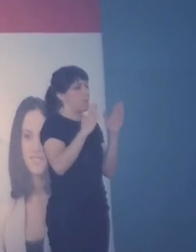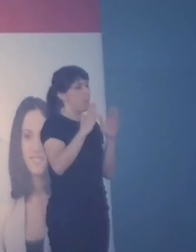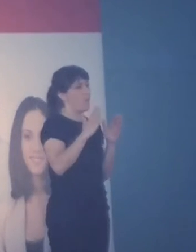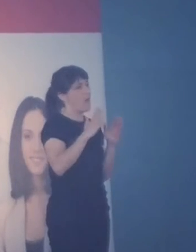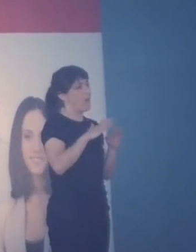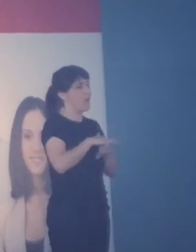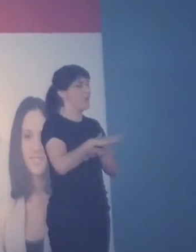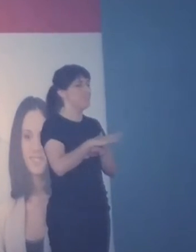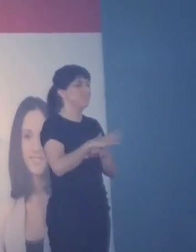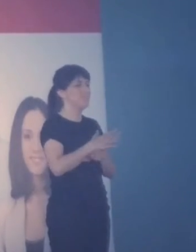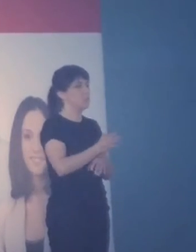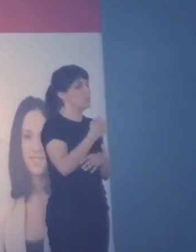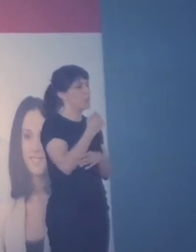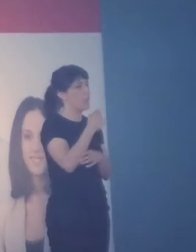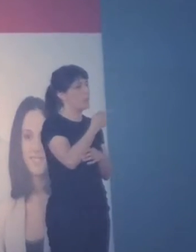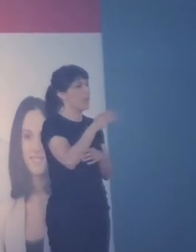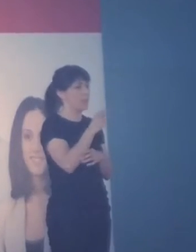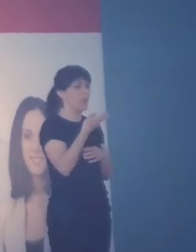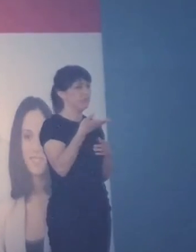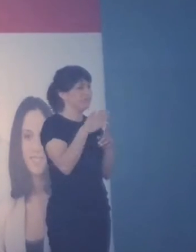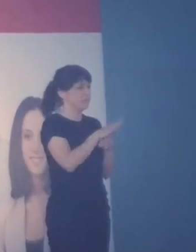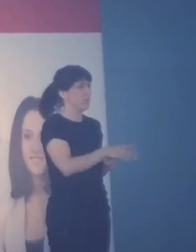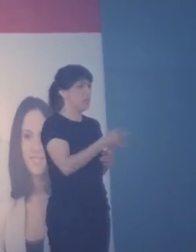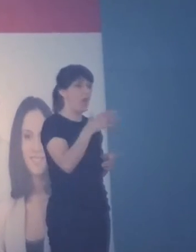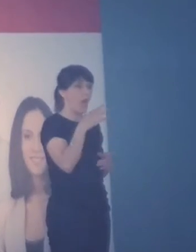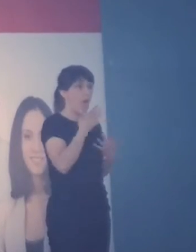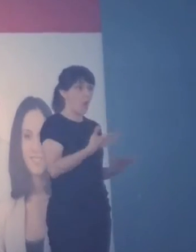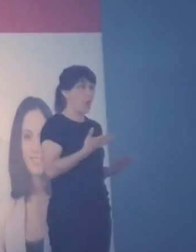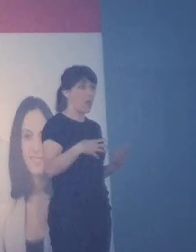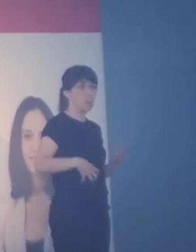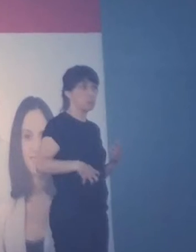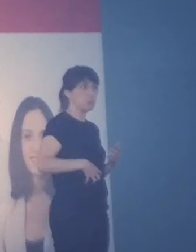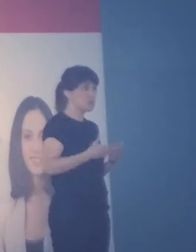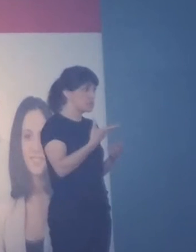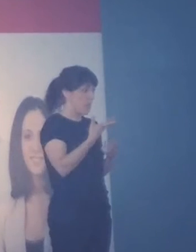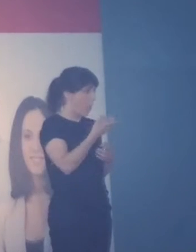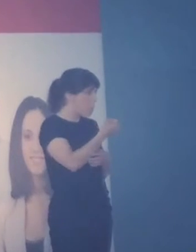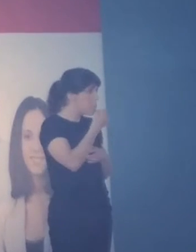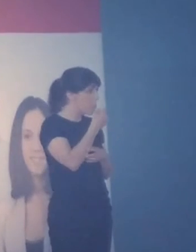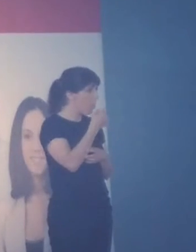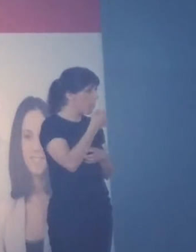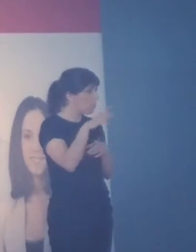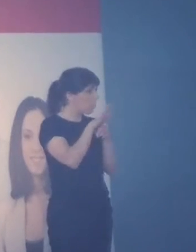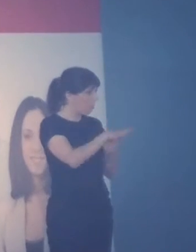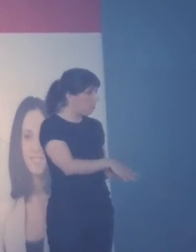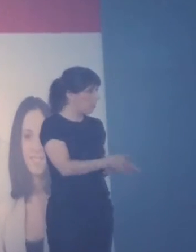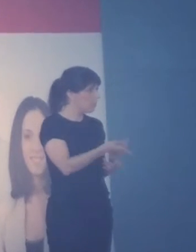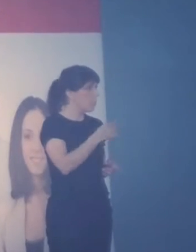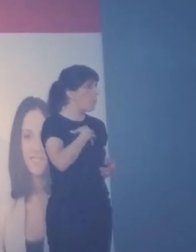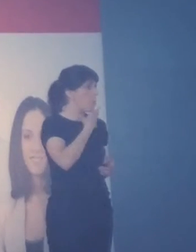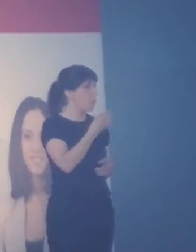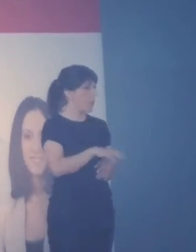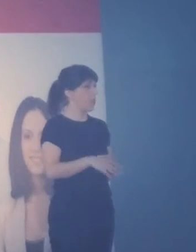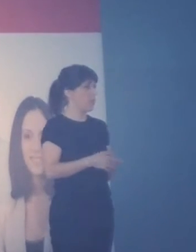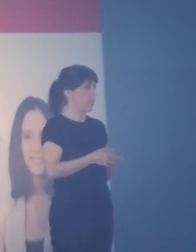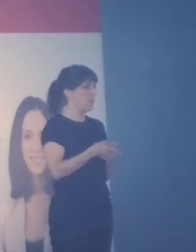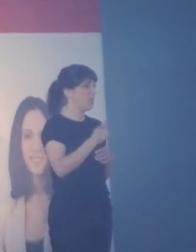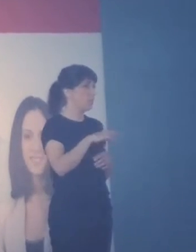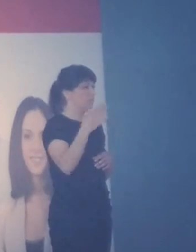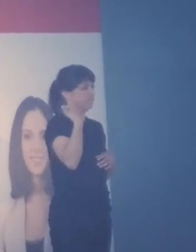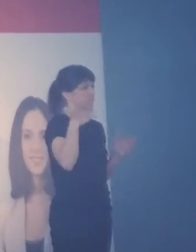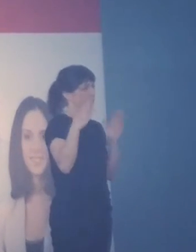porque non vai a caer o actual Imperio da Burguesía. É posible. Desgraciadamente tamén caeu a Unión Soviética.